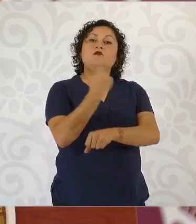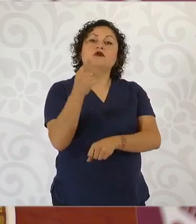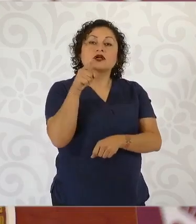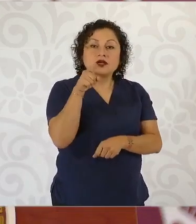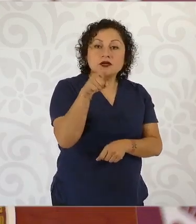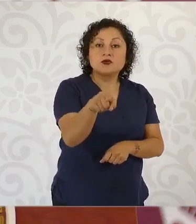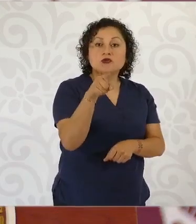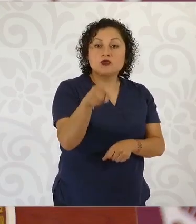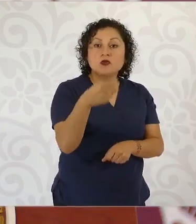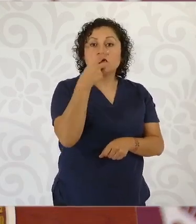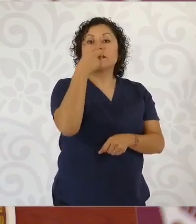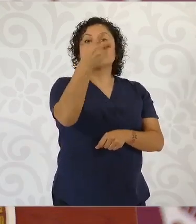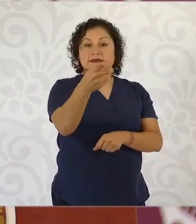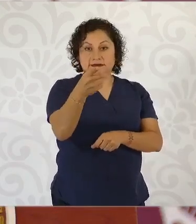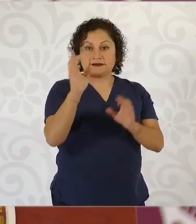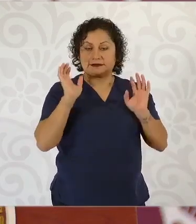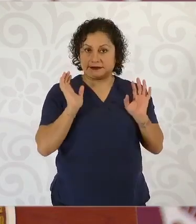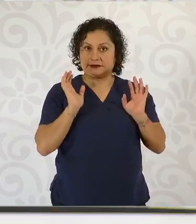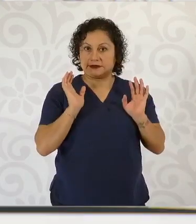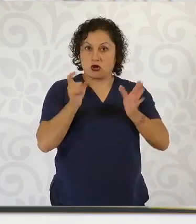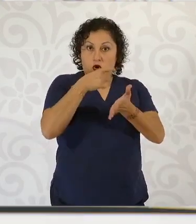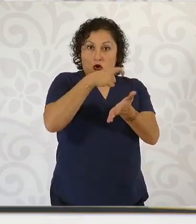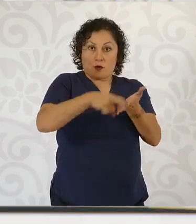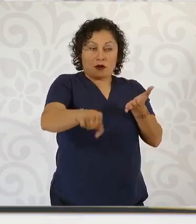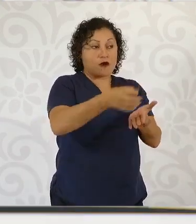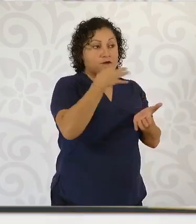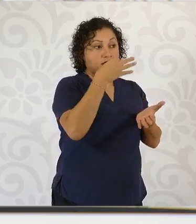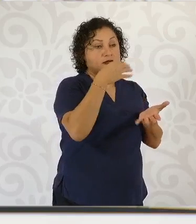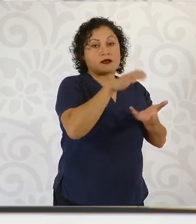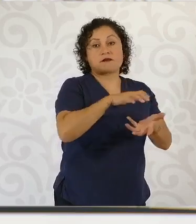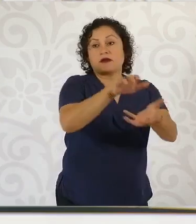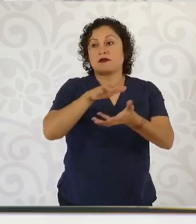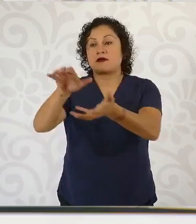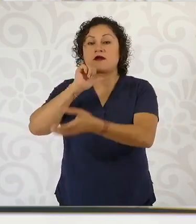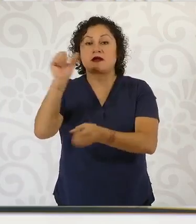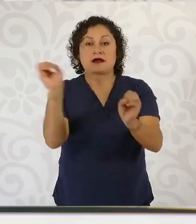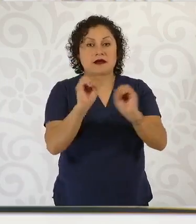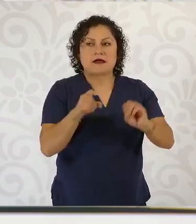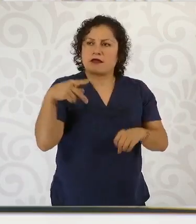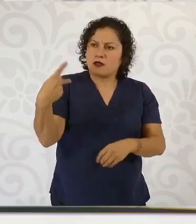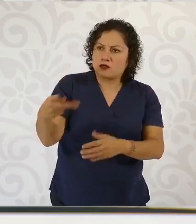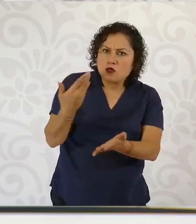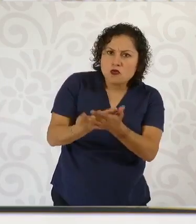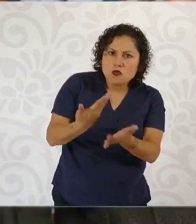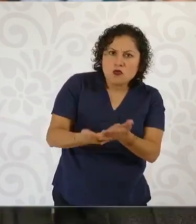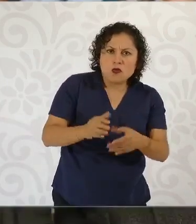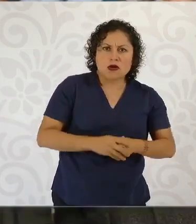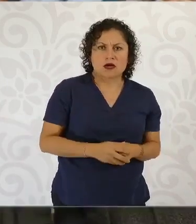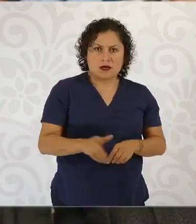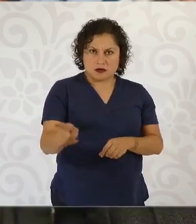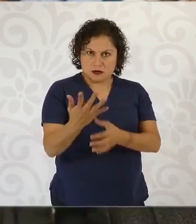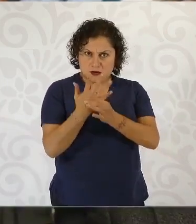diciendo cosas. Se compraron medicamentos que nunca llegaron. ¿Cuál es tu prueba? No. Eso dijiste ahorita. Ahorita, no.